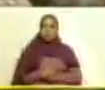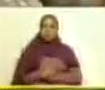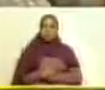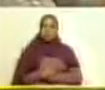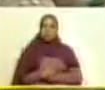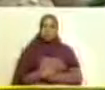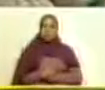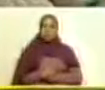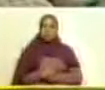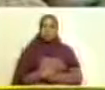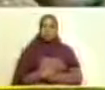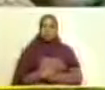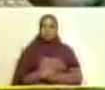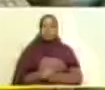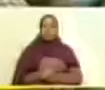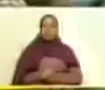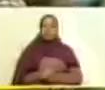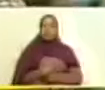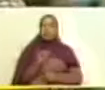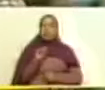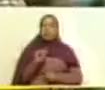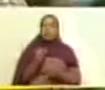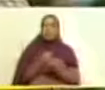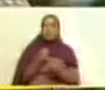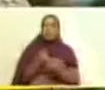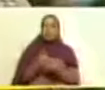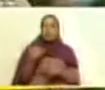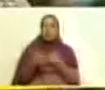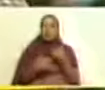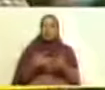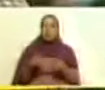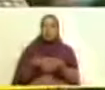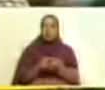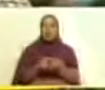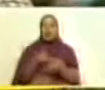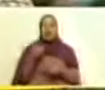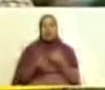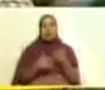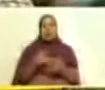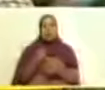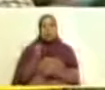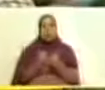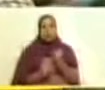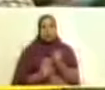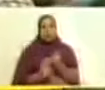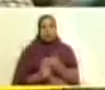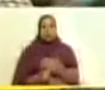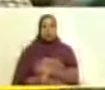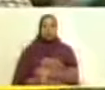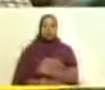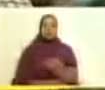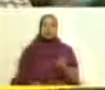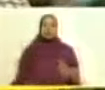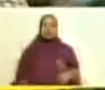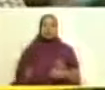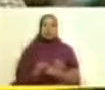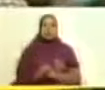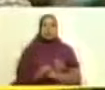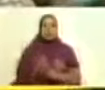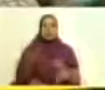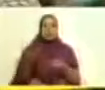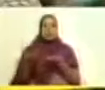empieza por un punto de origen que es la cadena. Y por último, los